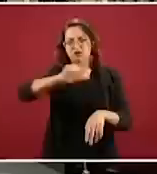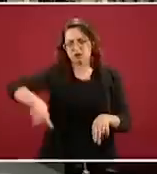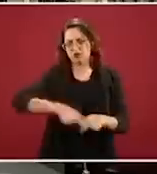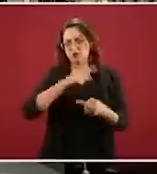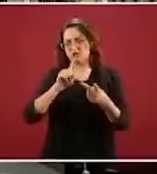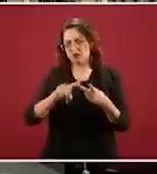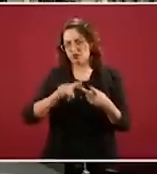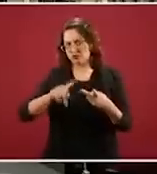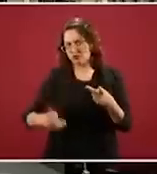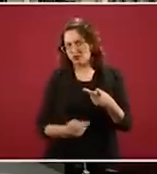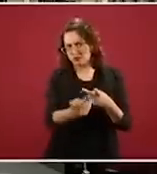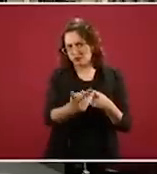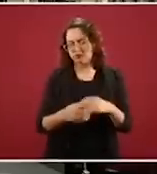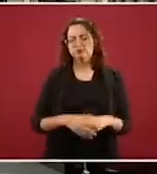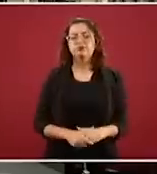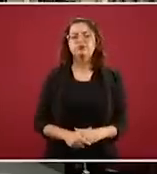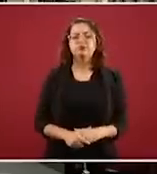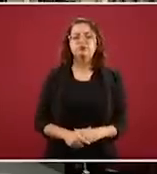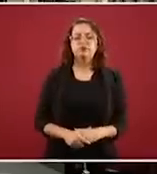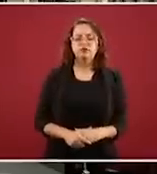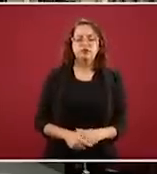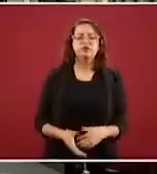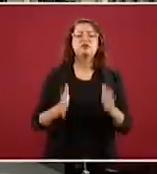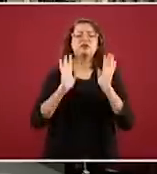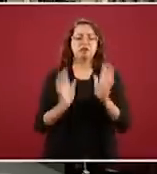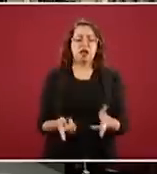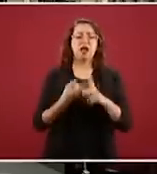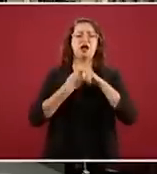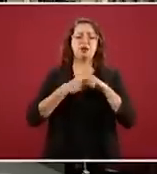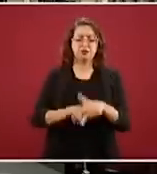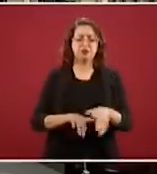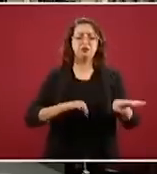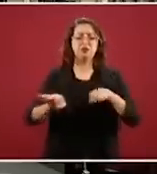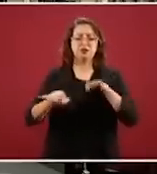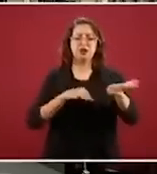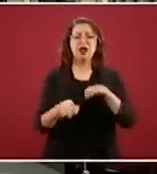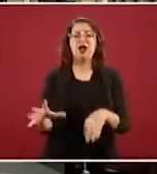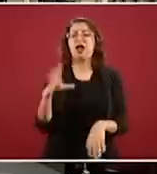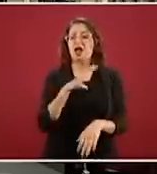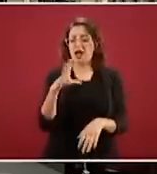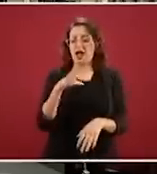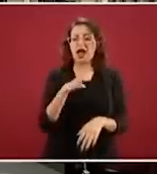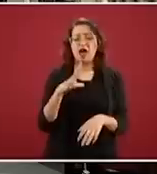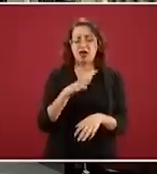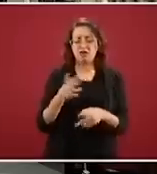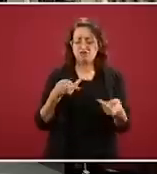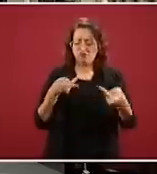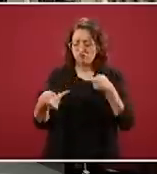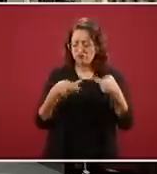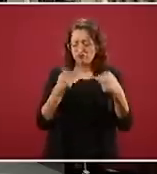pregunta. Gracias. Sí, ya se está trabajando en esto, hay un plan para mejorar